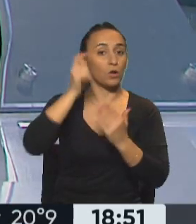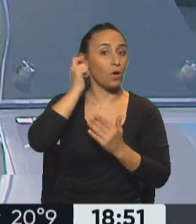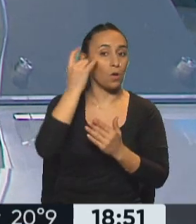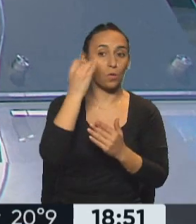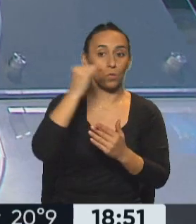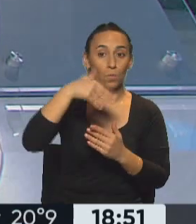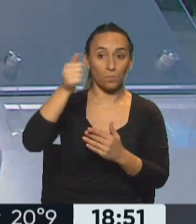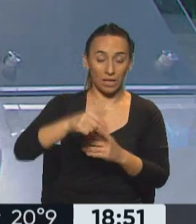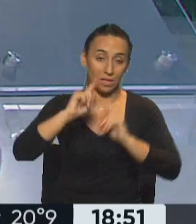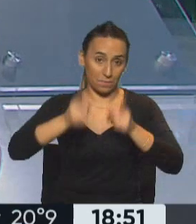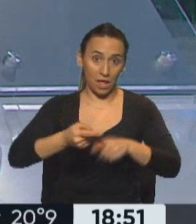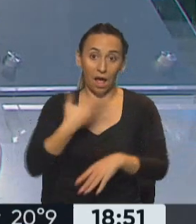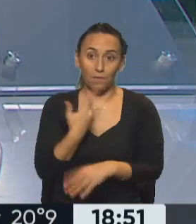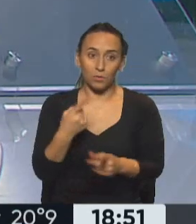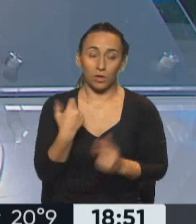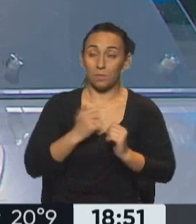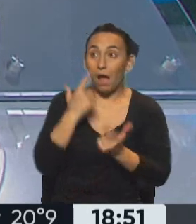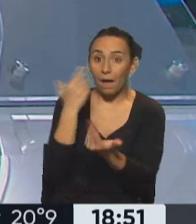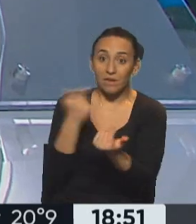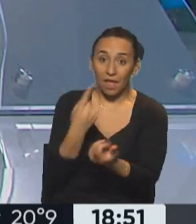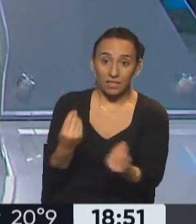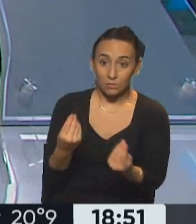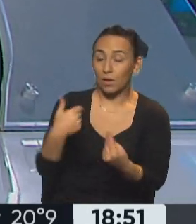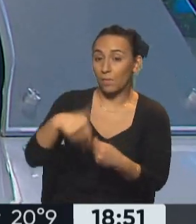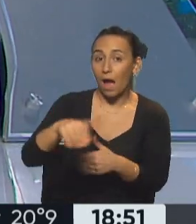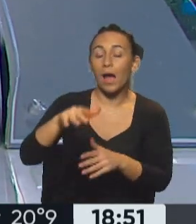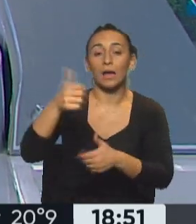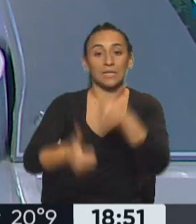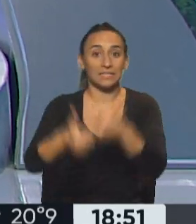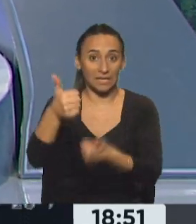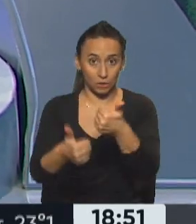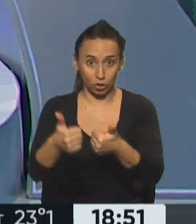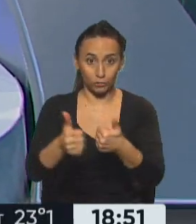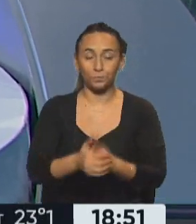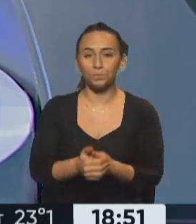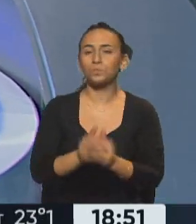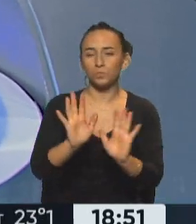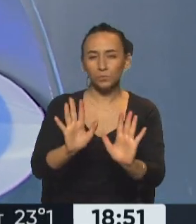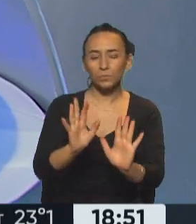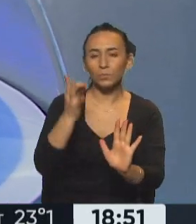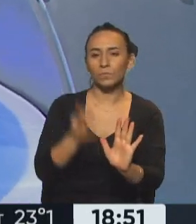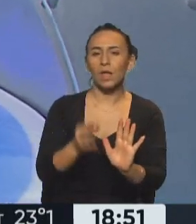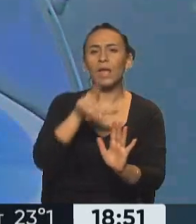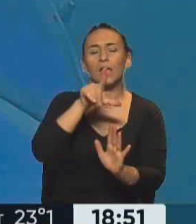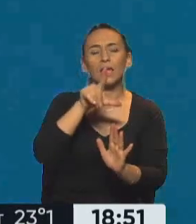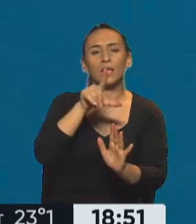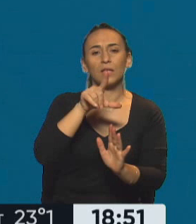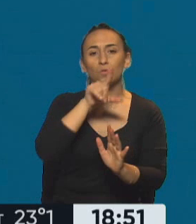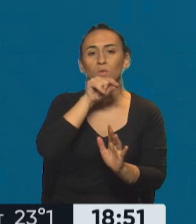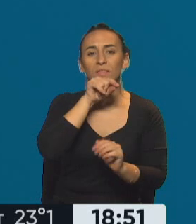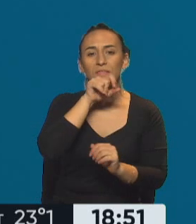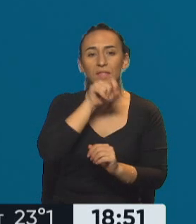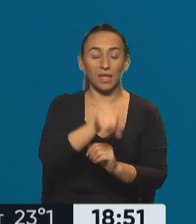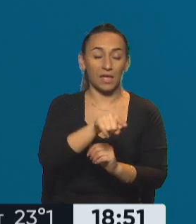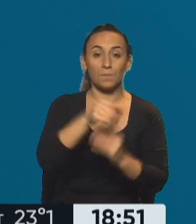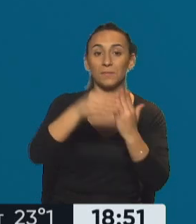dice el ministro, sobre todo en esta semana que vendrá una próxima licitación. Primero vamos a hablar justamente del tuit que